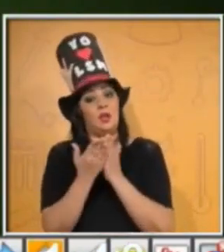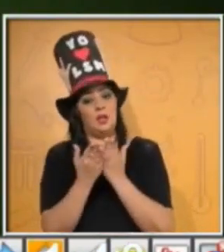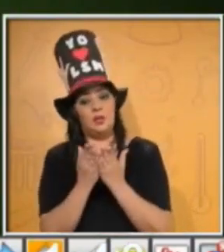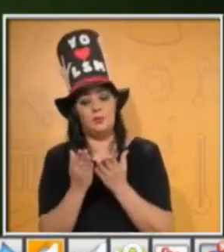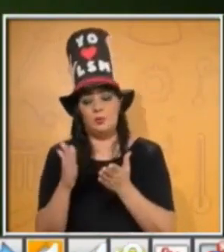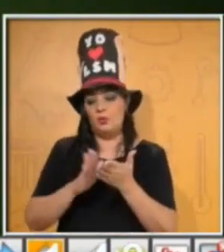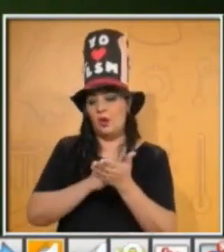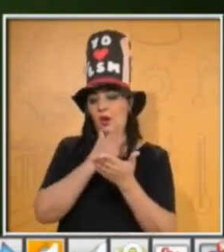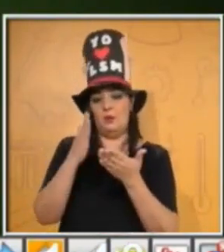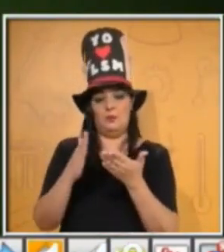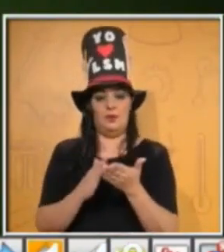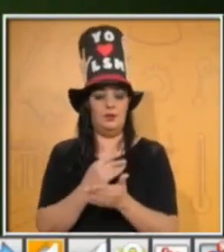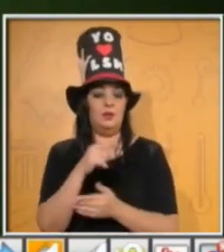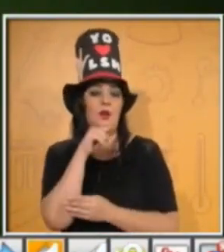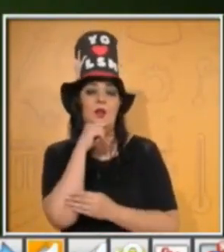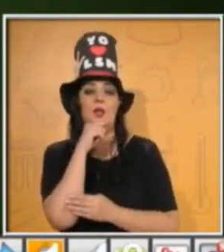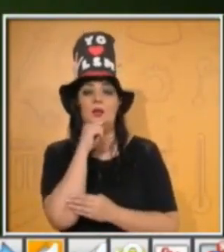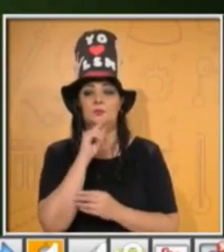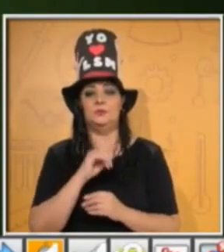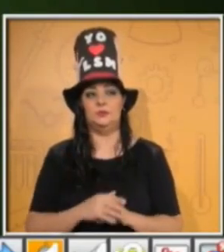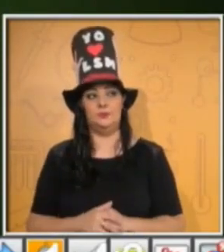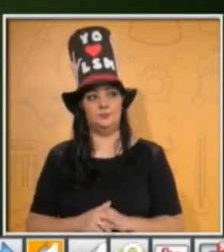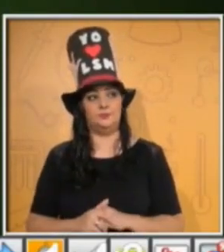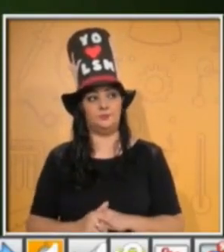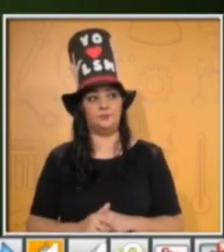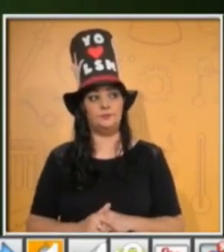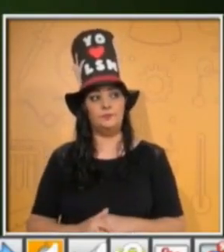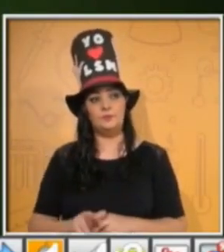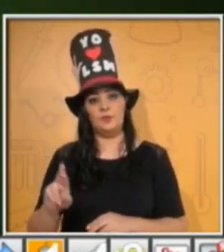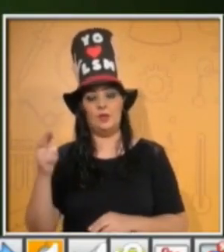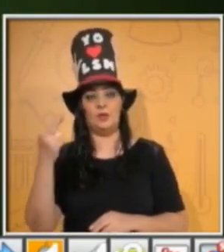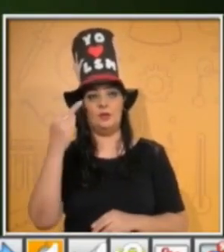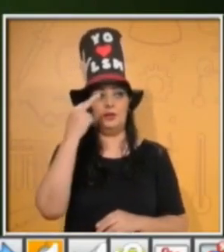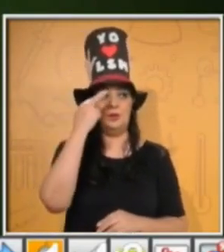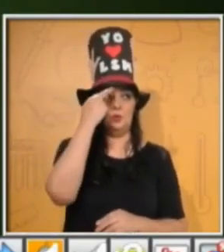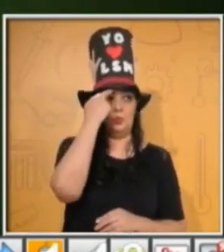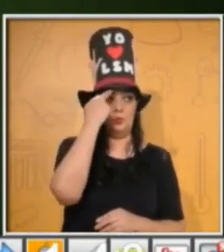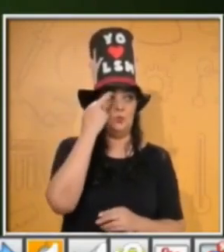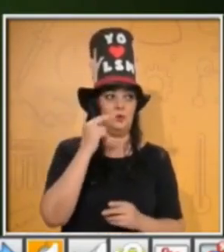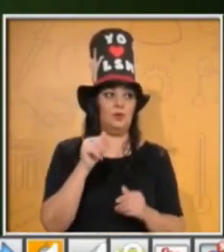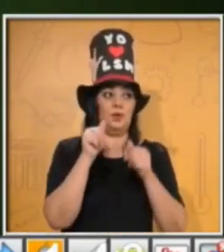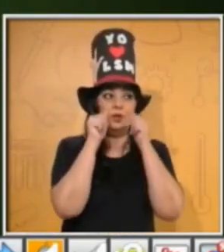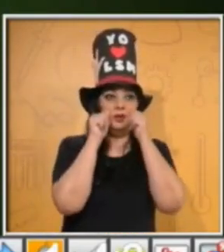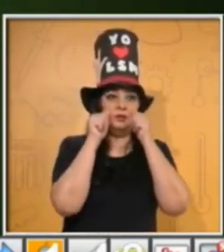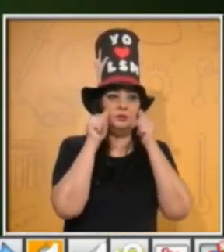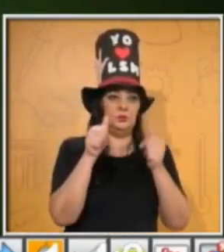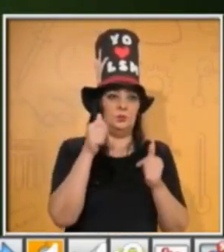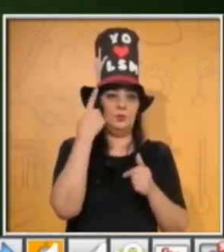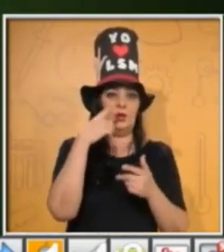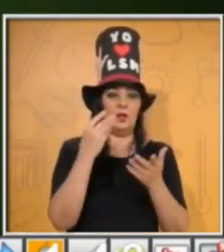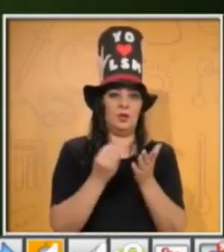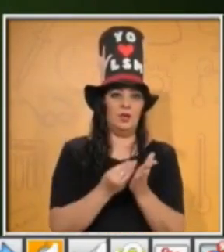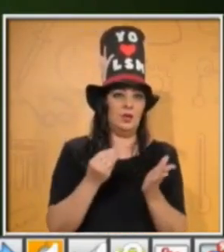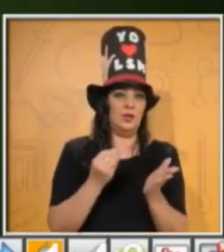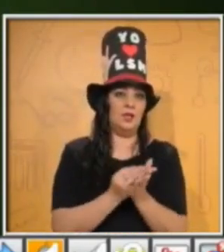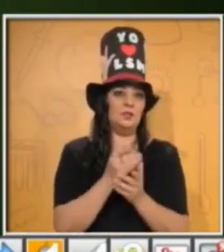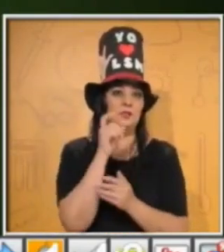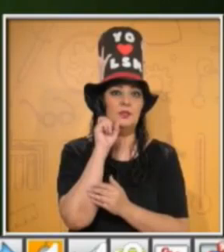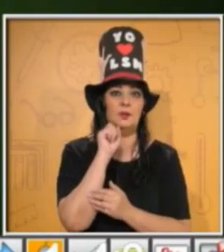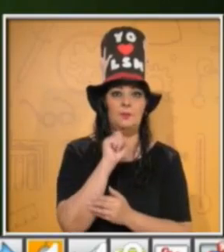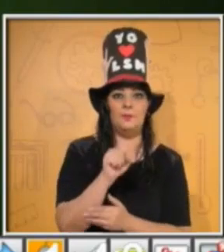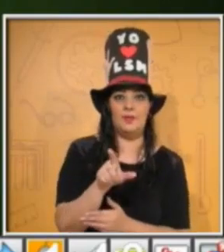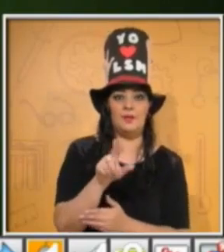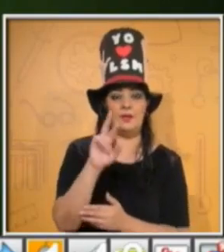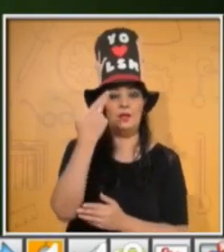una libreta y un lápiz. Recuerda poner mucha atención en esta clase y también como antecedente, recuerda que